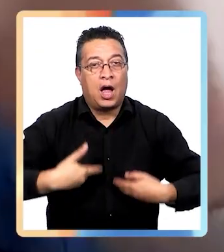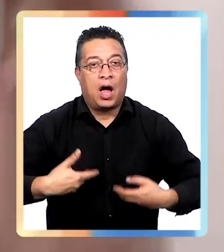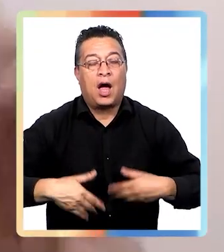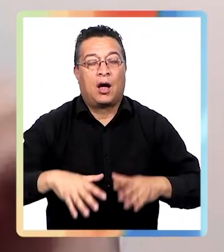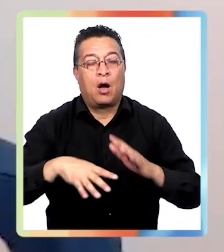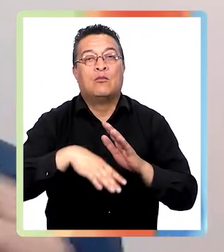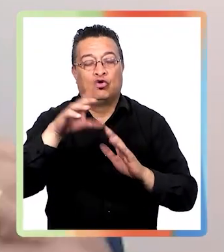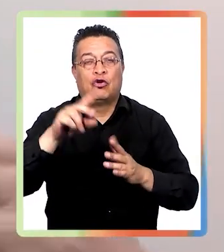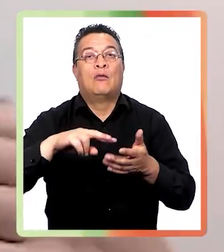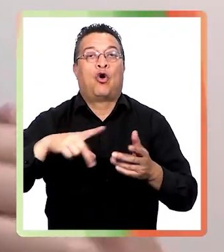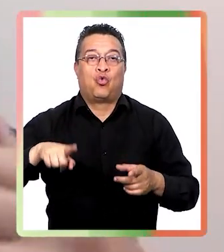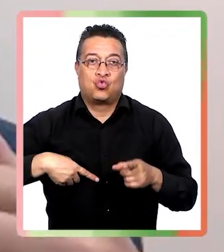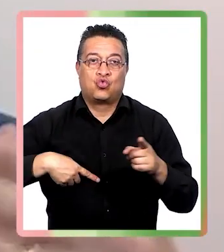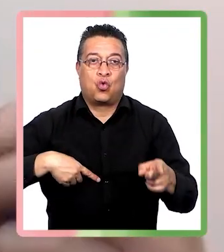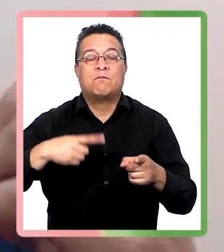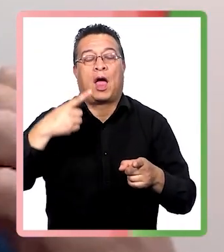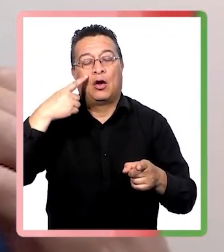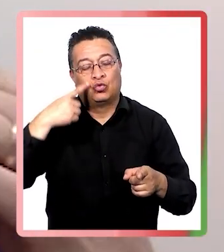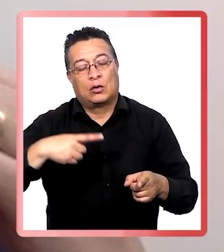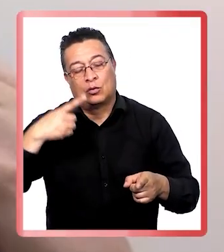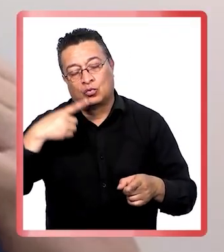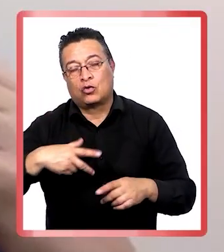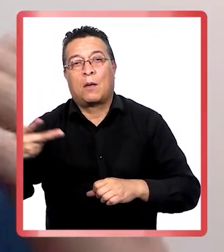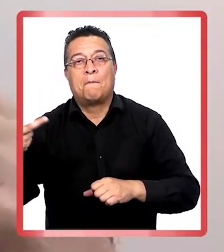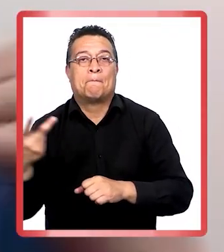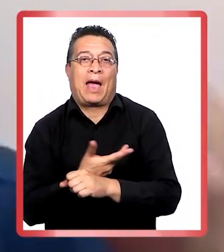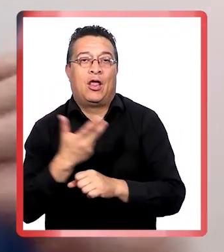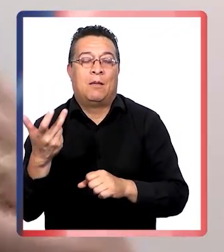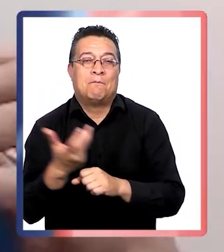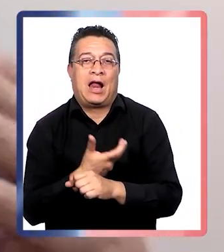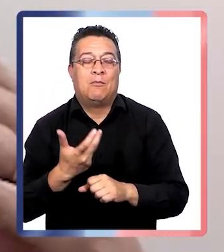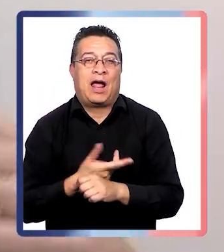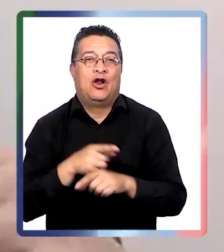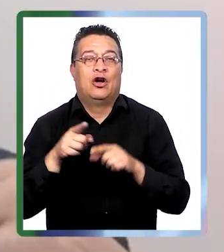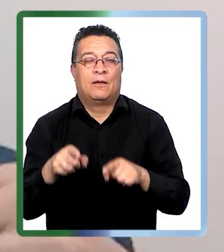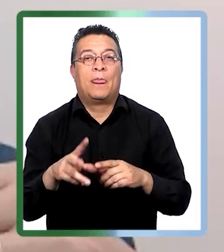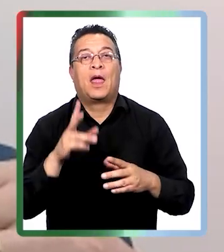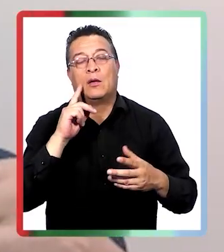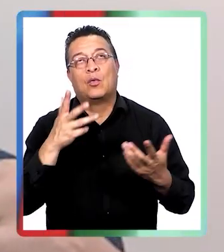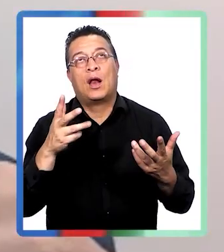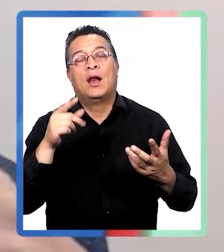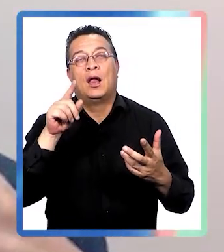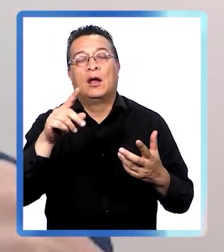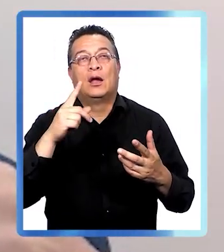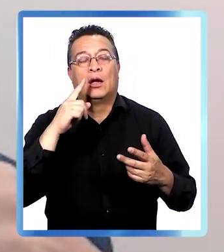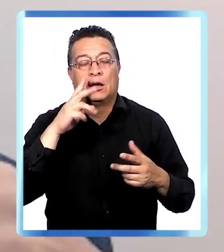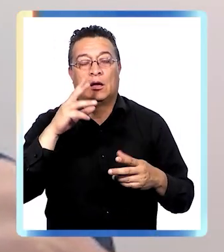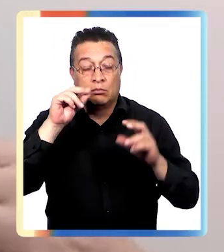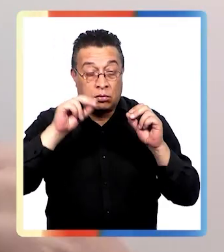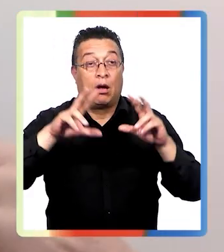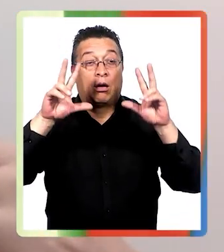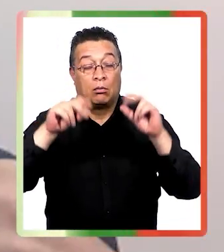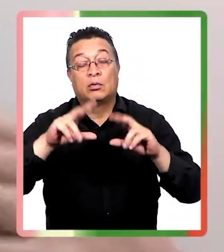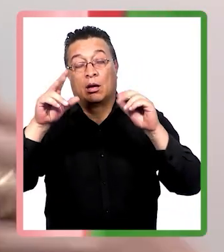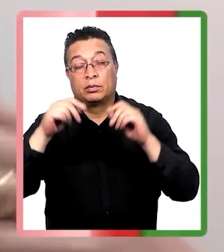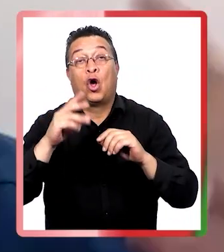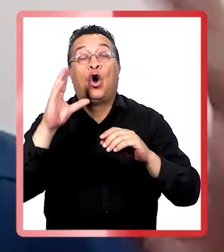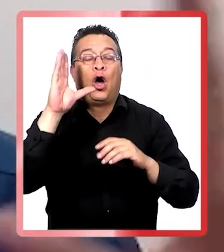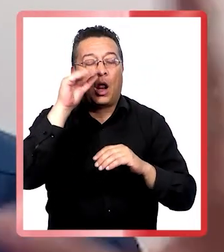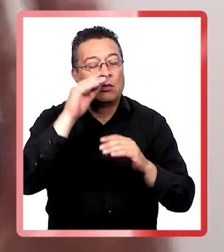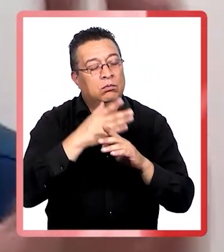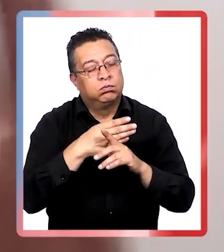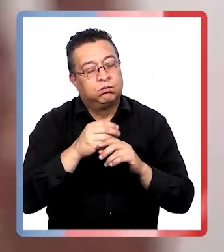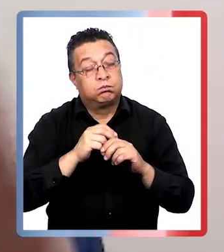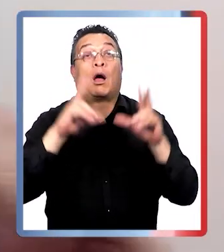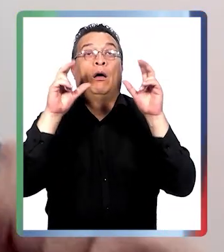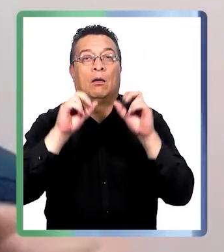lo más común son los llamados trastornos del sueño, ¿ya? Trastornos del sueño, ya sea tipos de insomnios, apneas